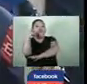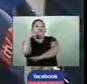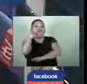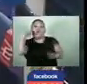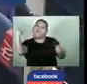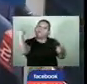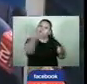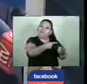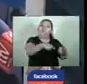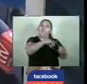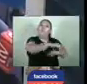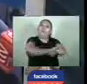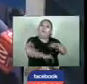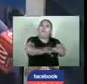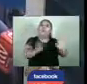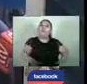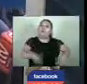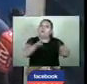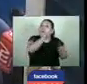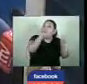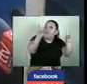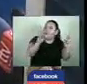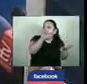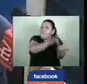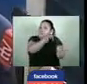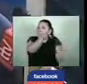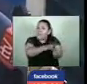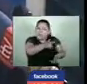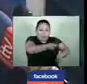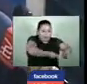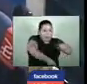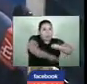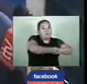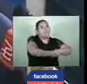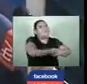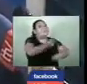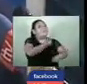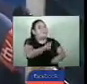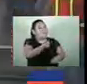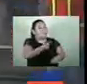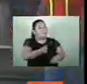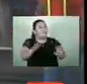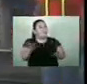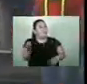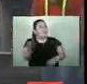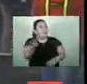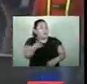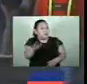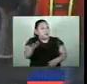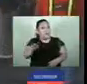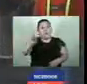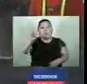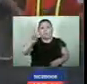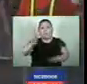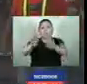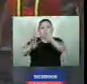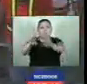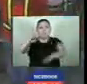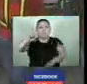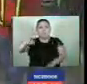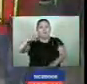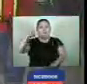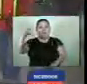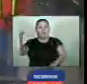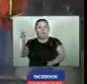contra, tras ser acusado de enriquecimiento ilícito y lavado de dinero y activos, por un monto que asciende a 290 mil